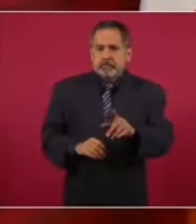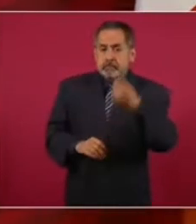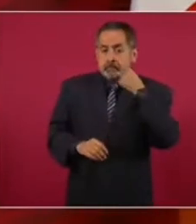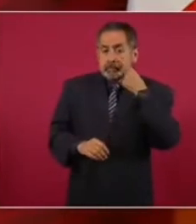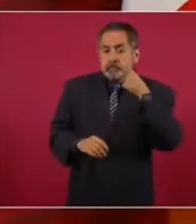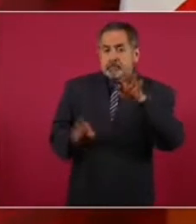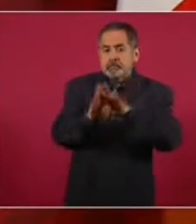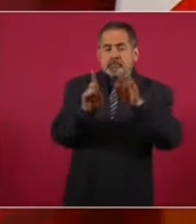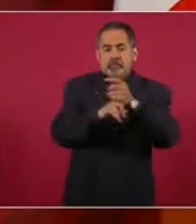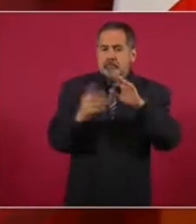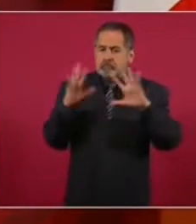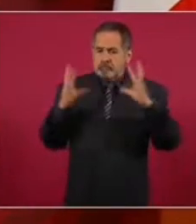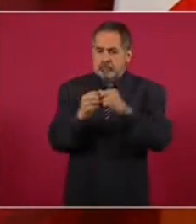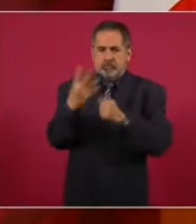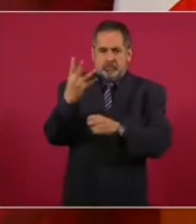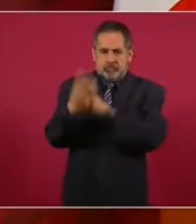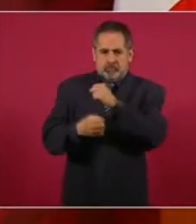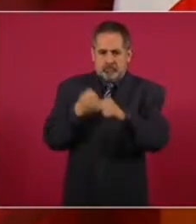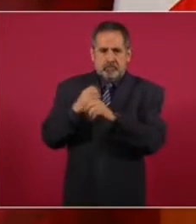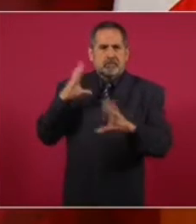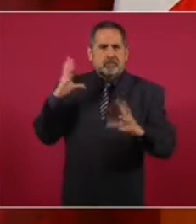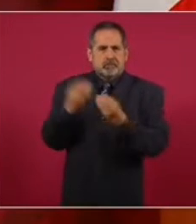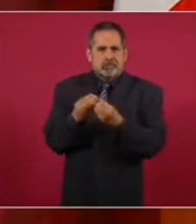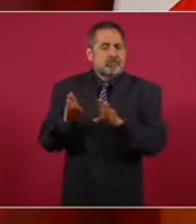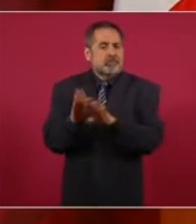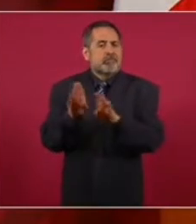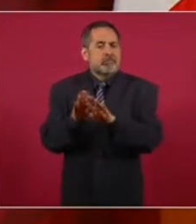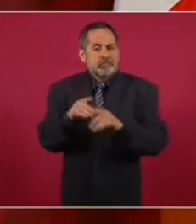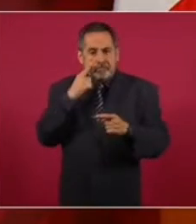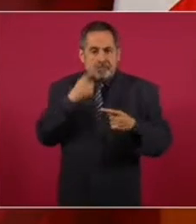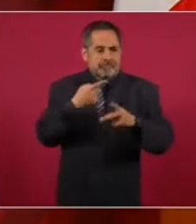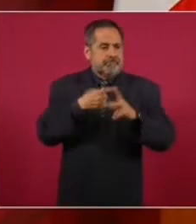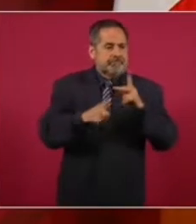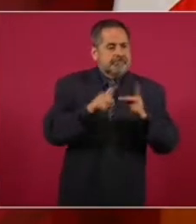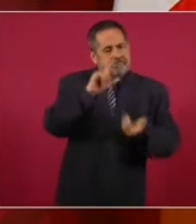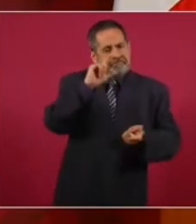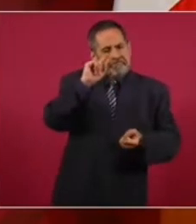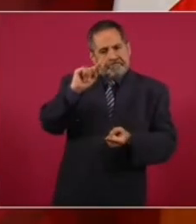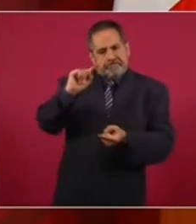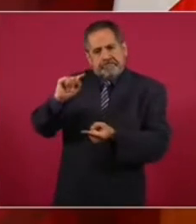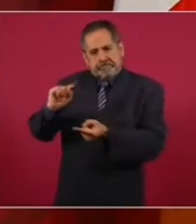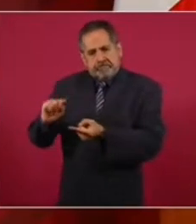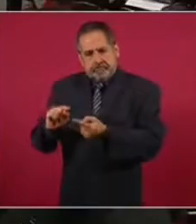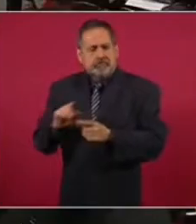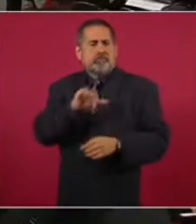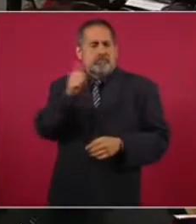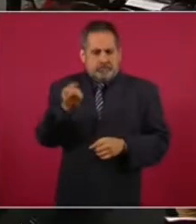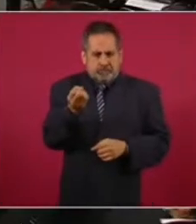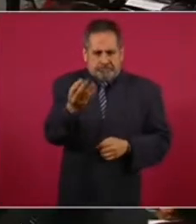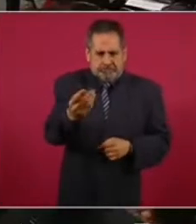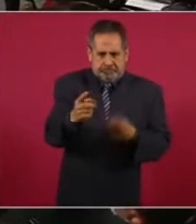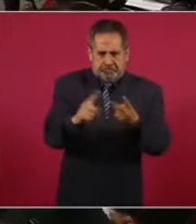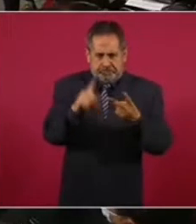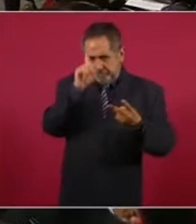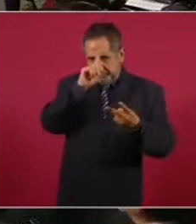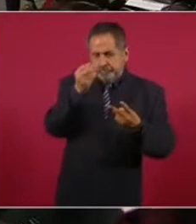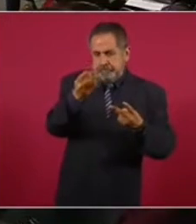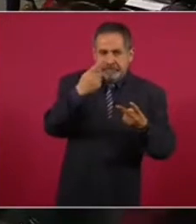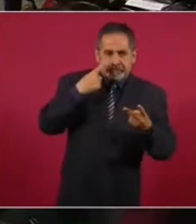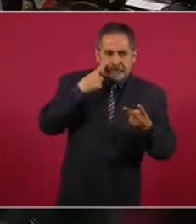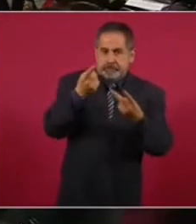estamos tomando en cuenta los 4 años. De cómo encontramos y cómo hemos bajado. Pero te voy a dar otro dato, porque